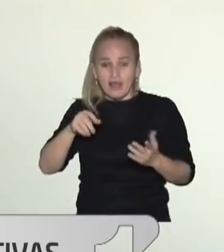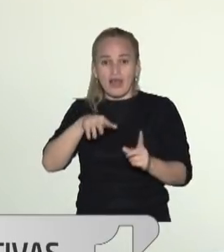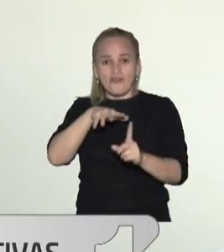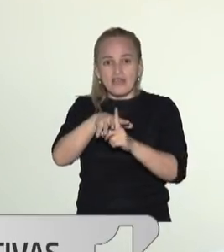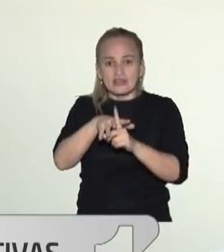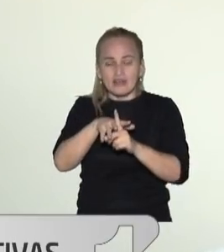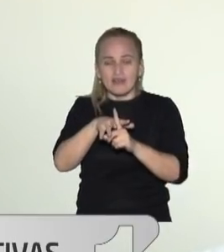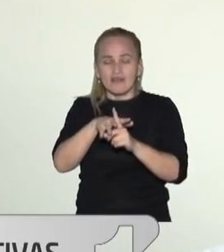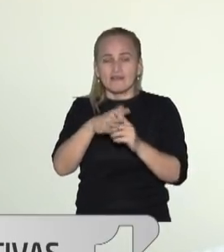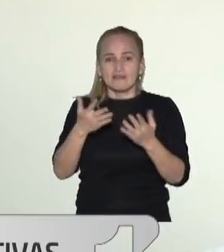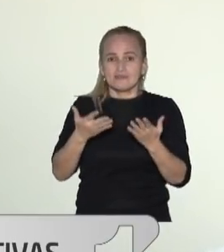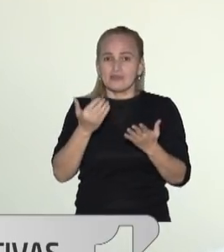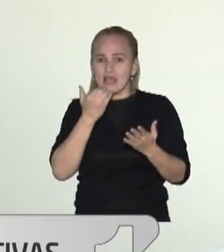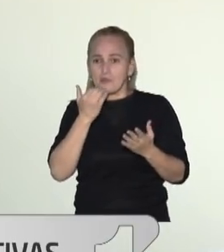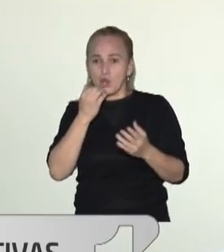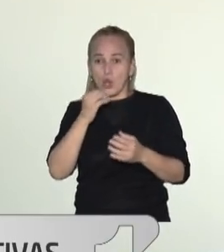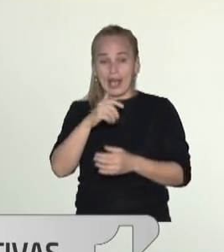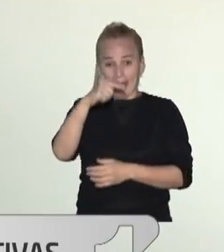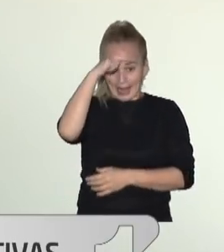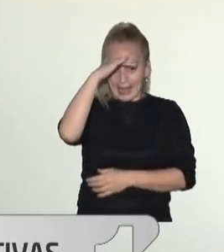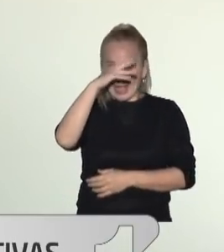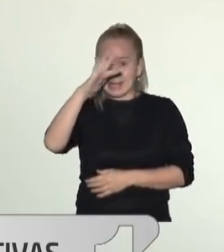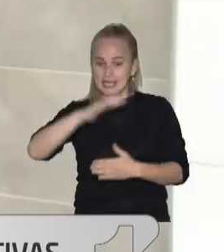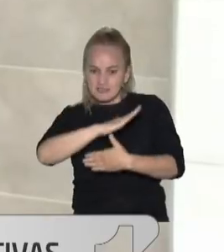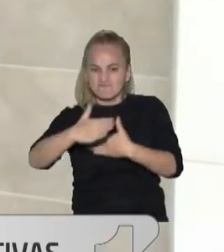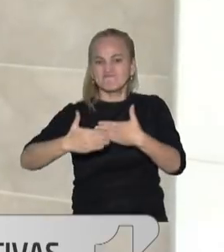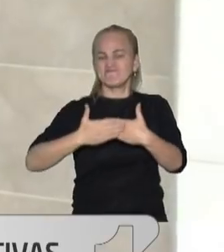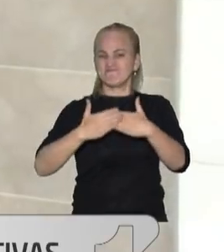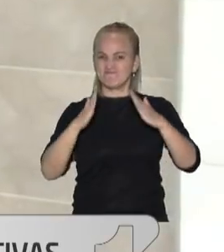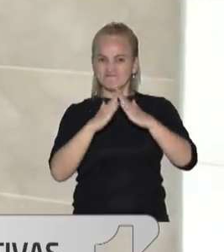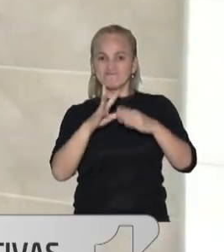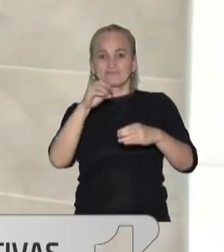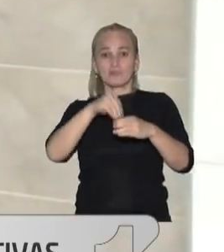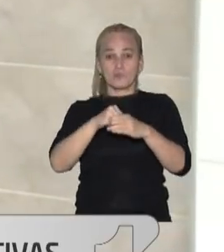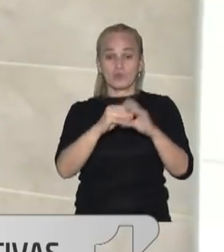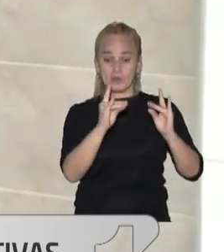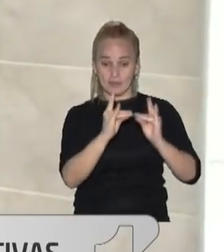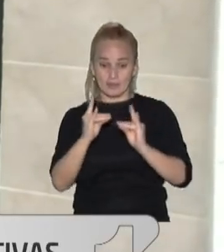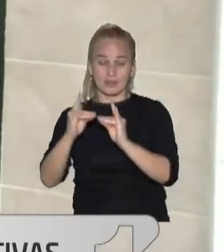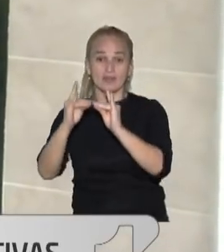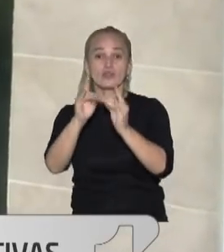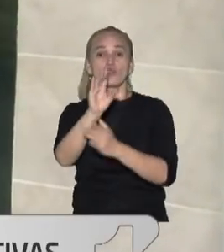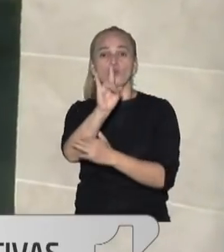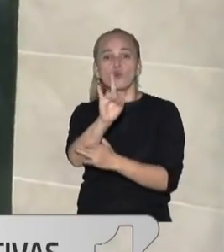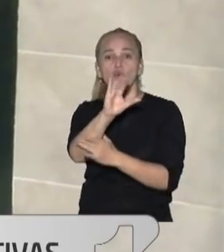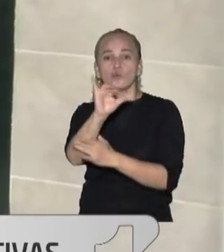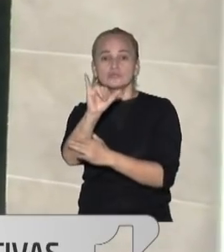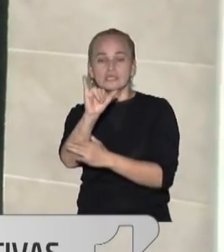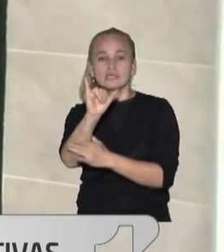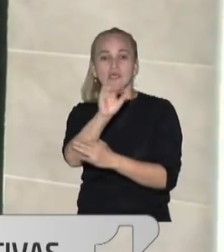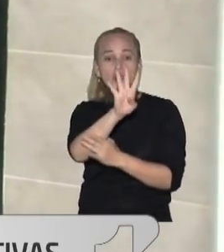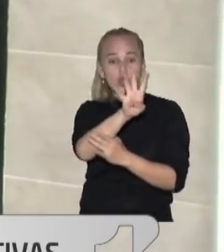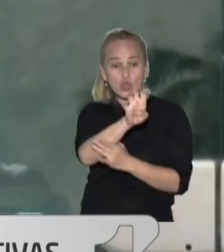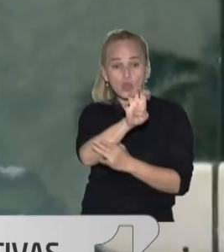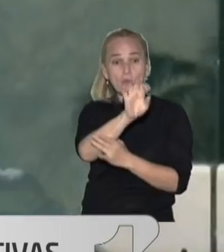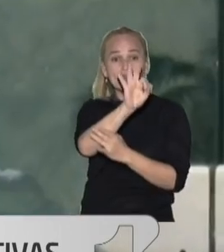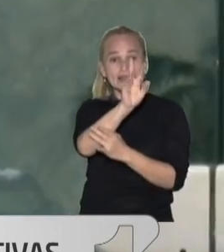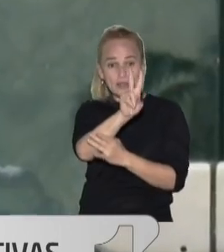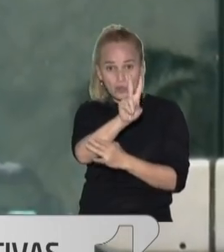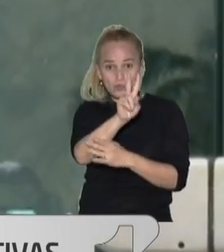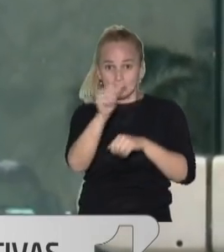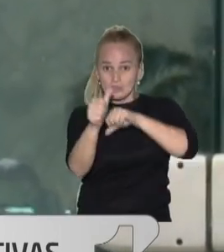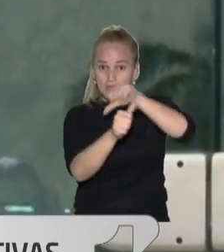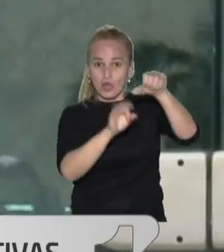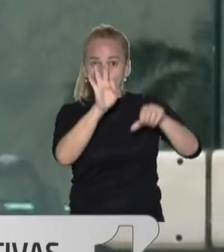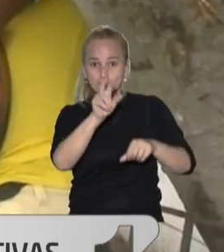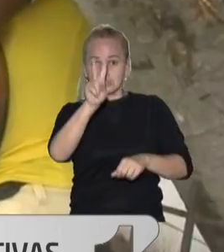un cierre de la ciudad de Cartagena, que no es lo deseado. Y aunque la ocupación UCI pasó en las últimas horas del 92 al 87%,